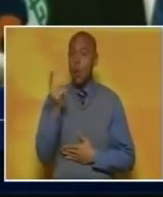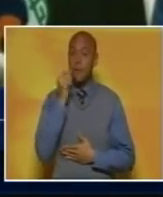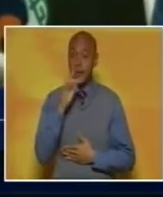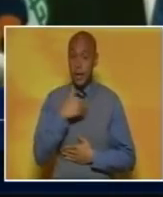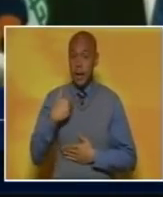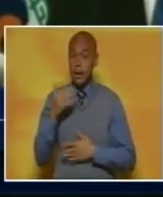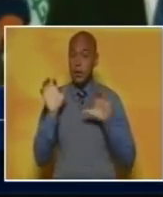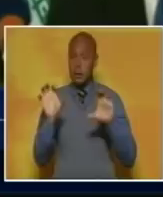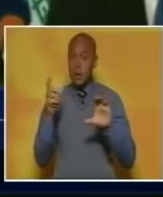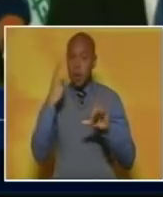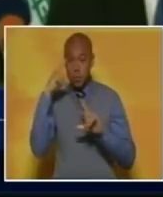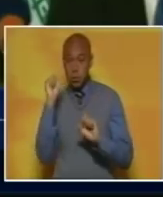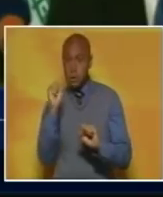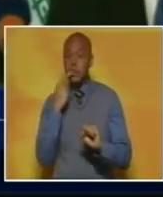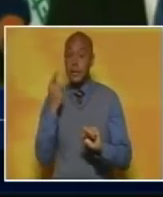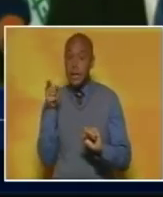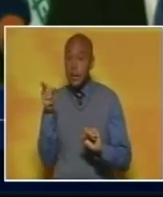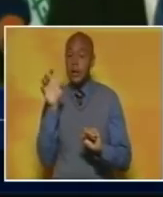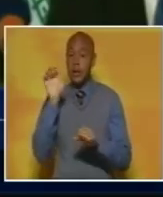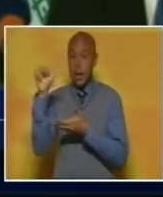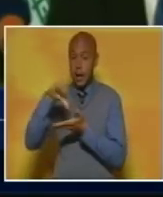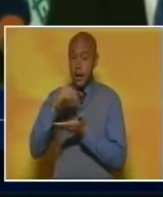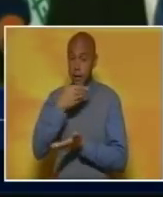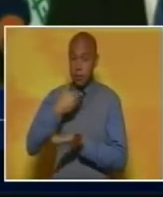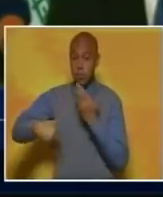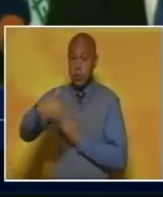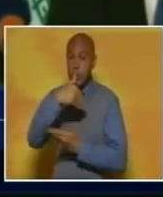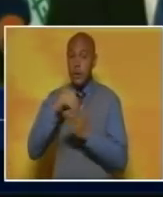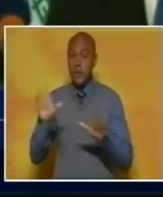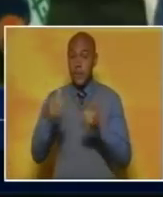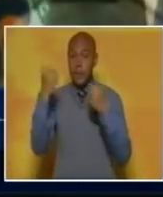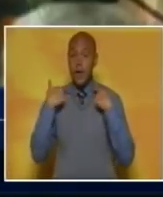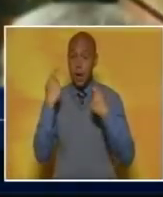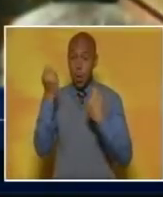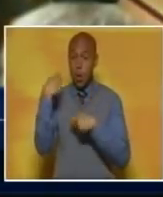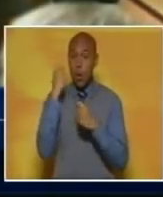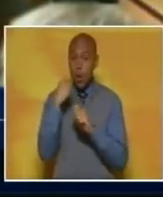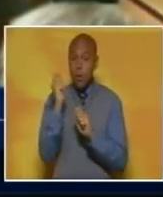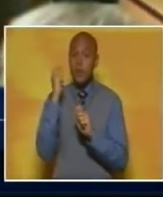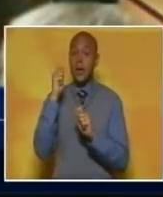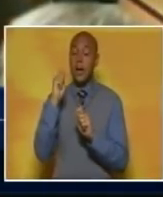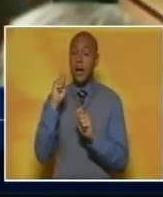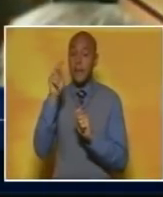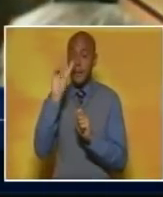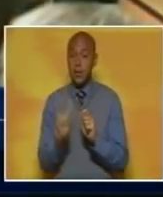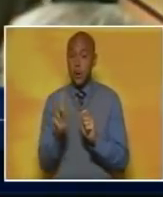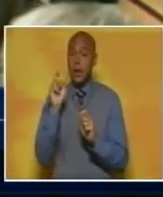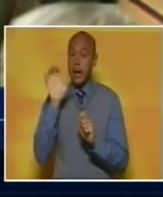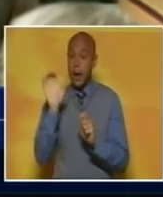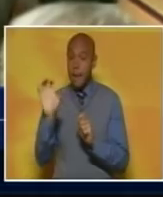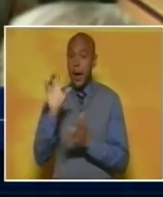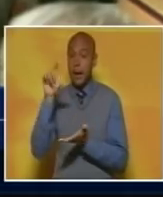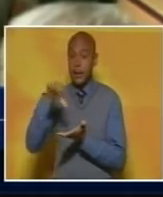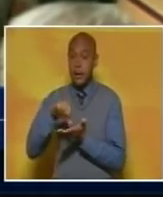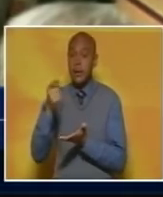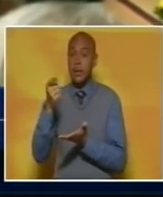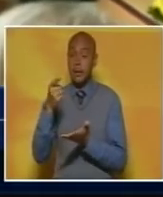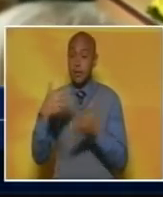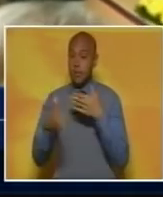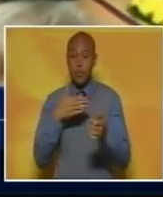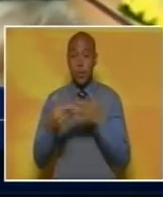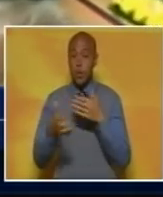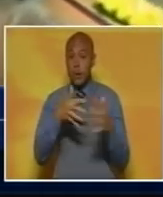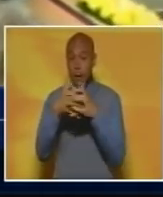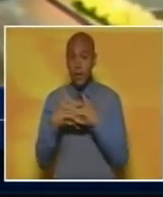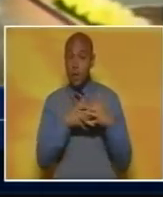intercambiando conocimientos con Irán para poder desarrollar la economía de Venezuela tal como ha hecho este país pese a las sanciones estadounidenses.